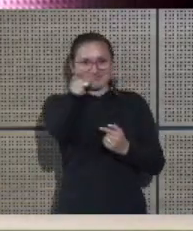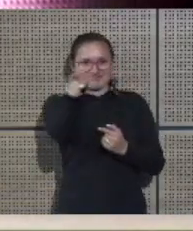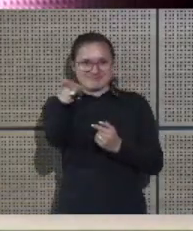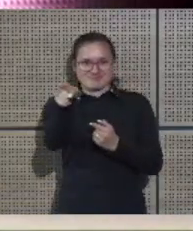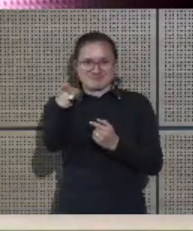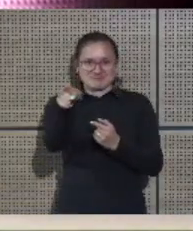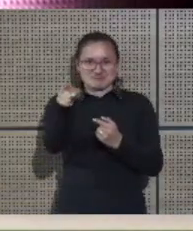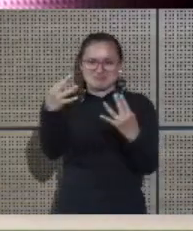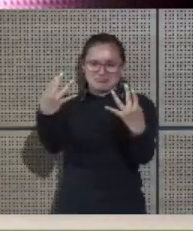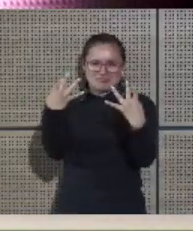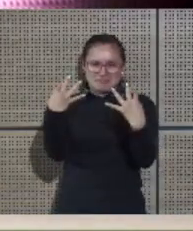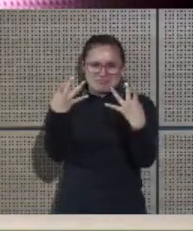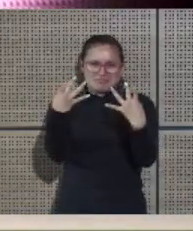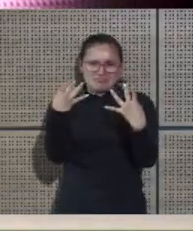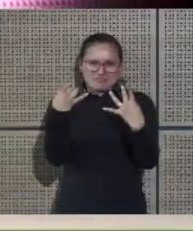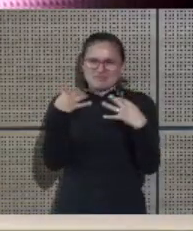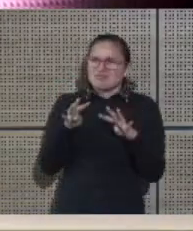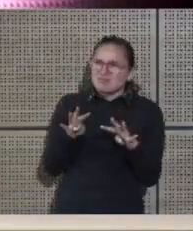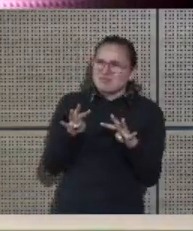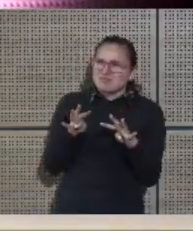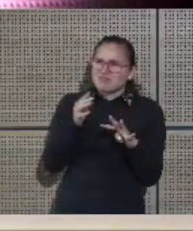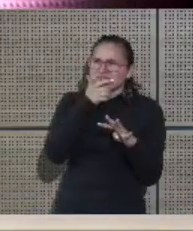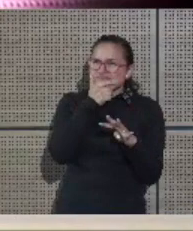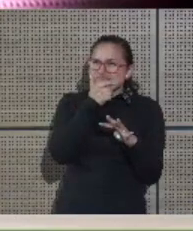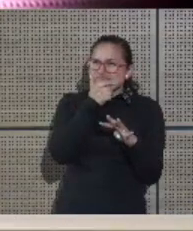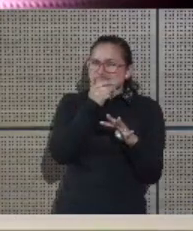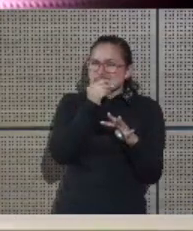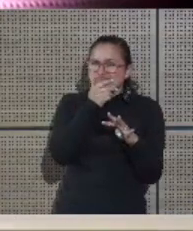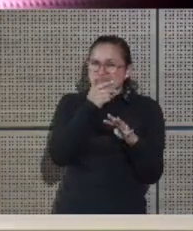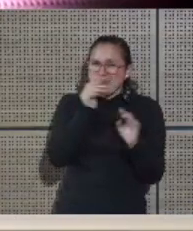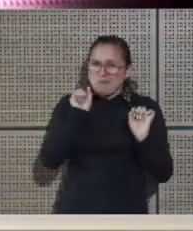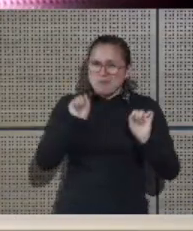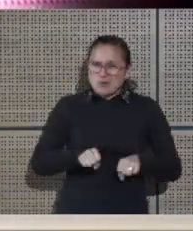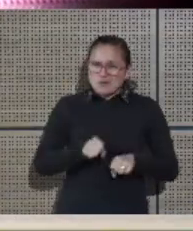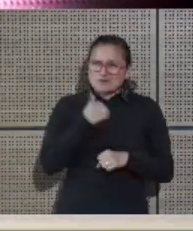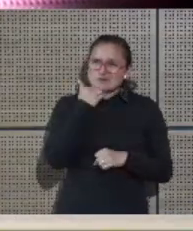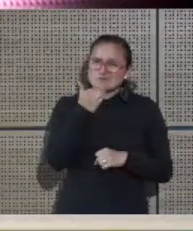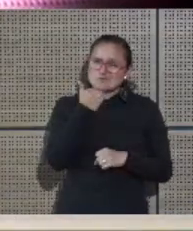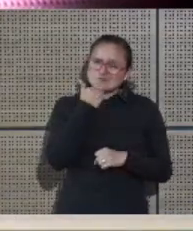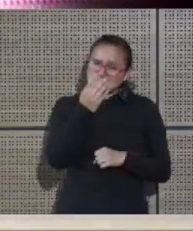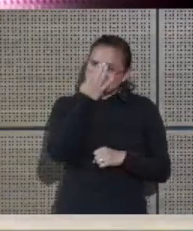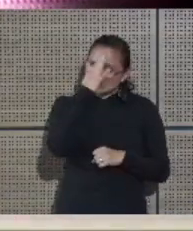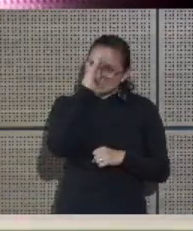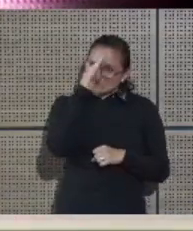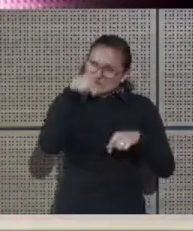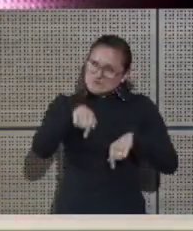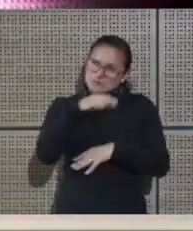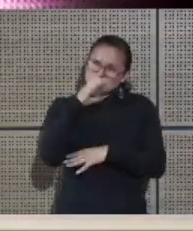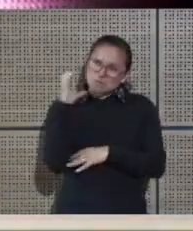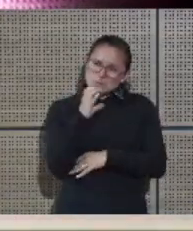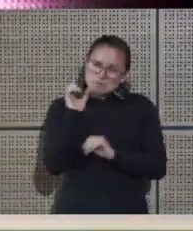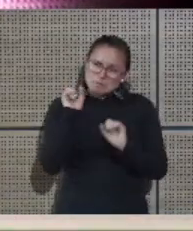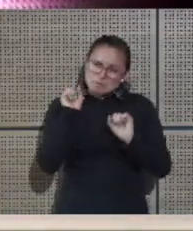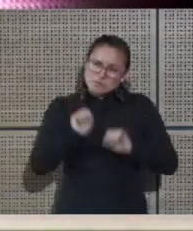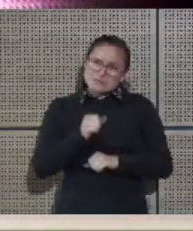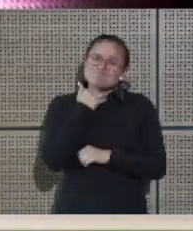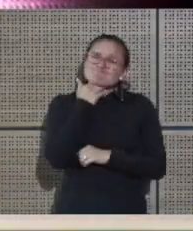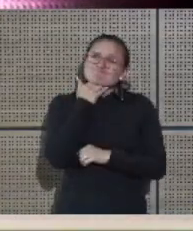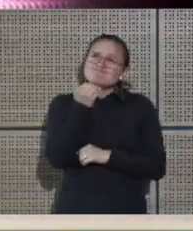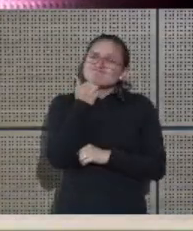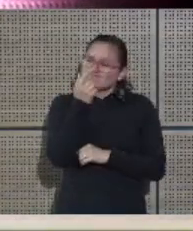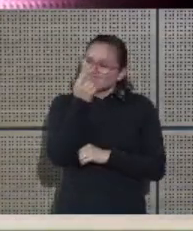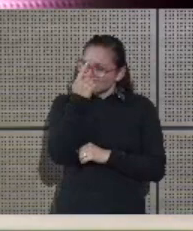cuando cuento todo esto siguen con un gran signo de interrogación. ¿Será posible que todo esto es verdad?